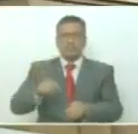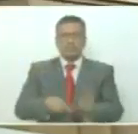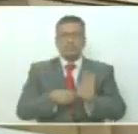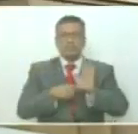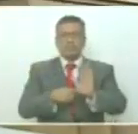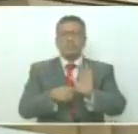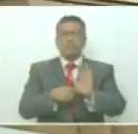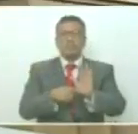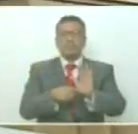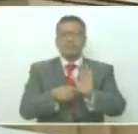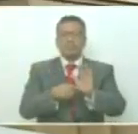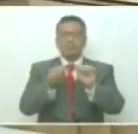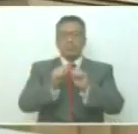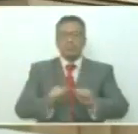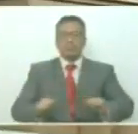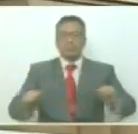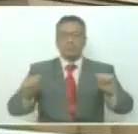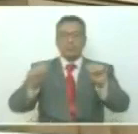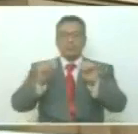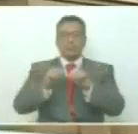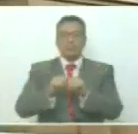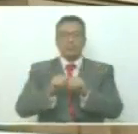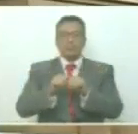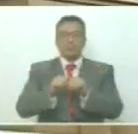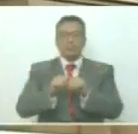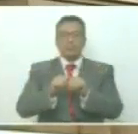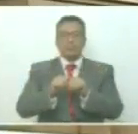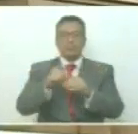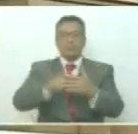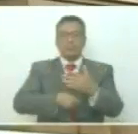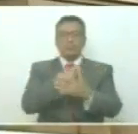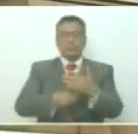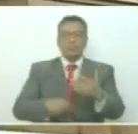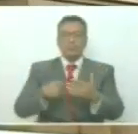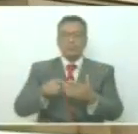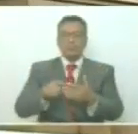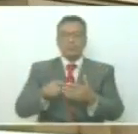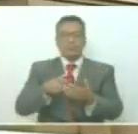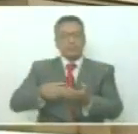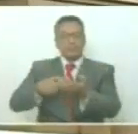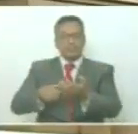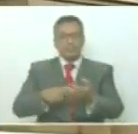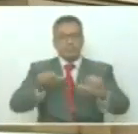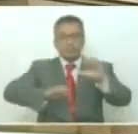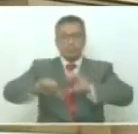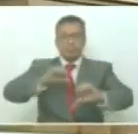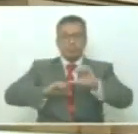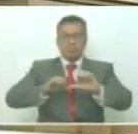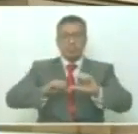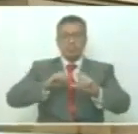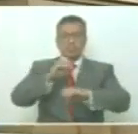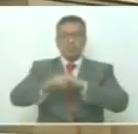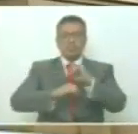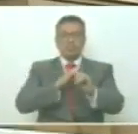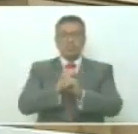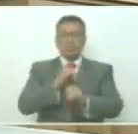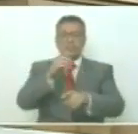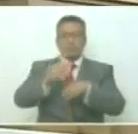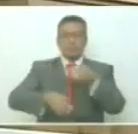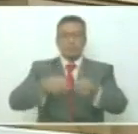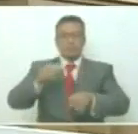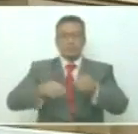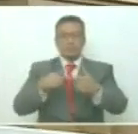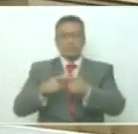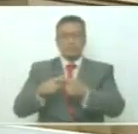Venezuela ante la Organización para la Prohibición de Armas Químicas, Corte Penal Internacional y otros